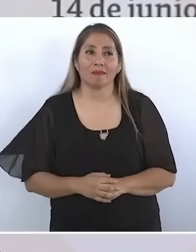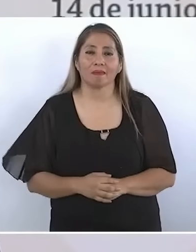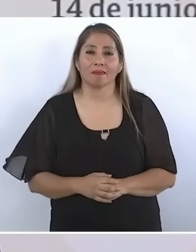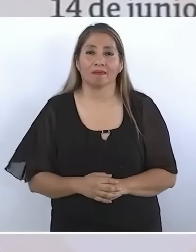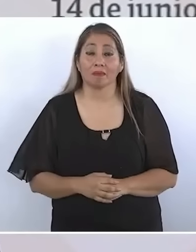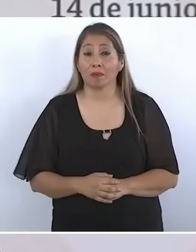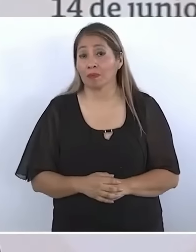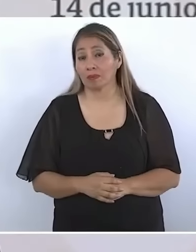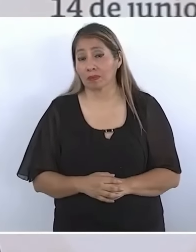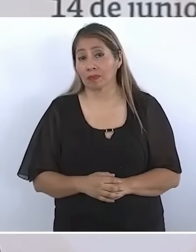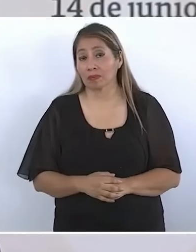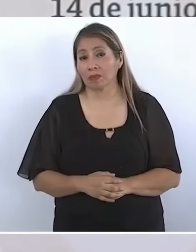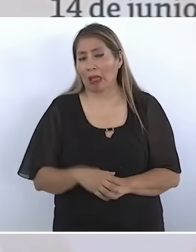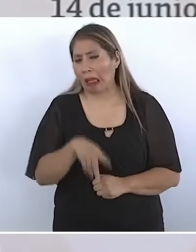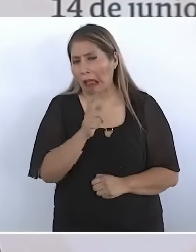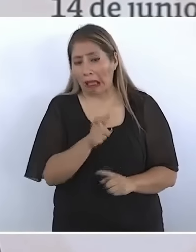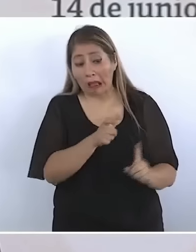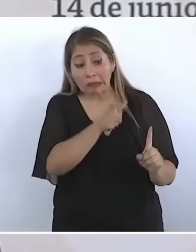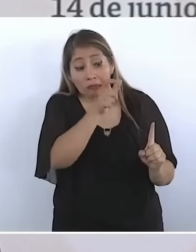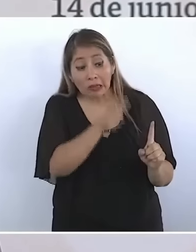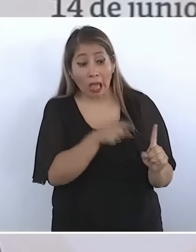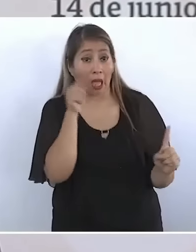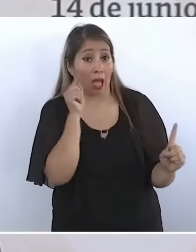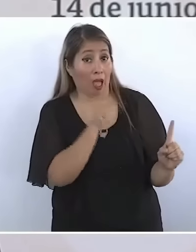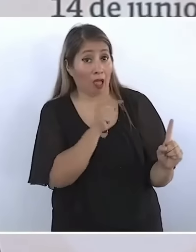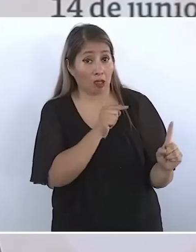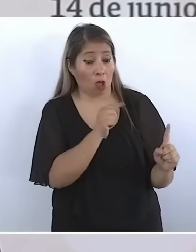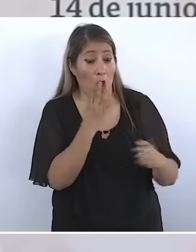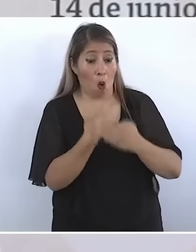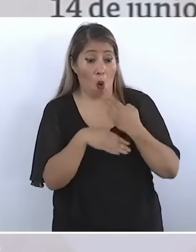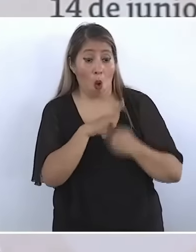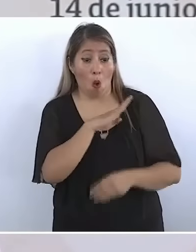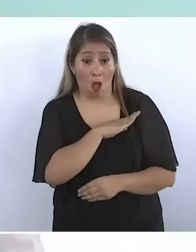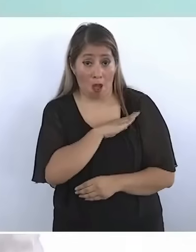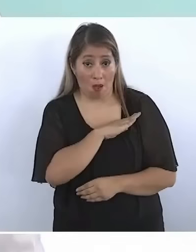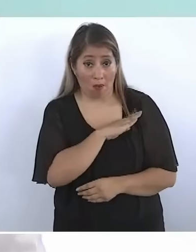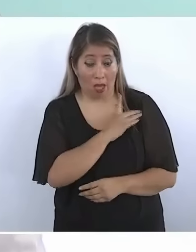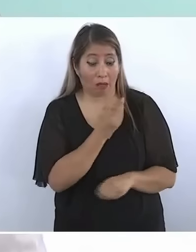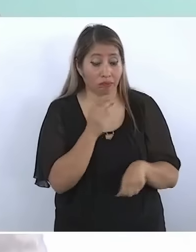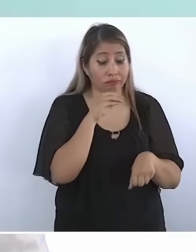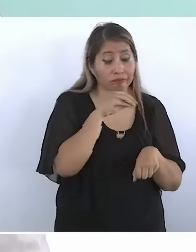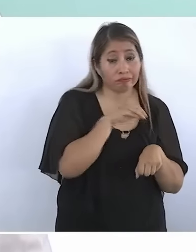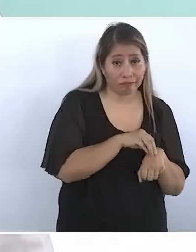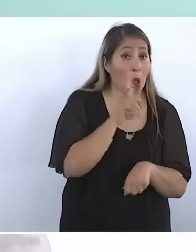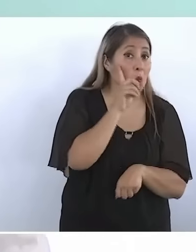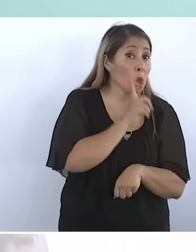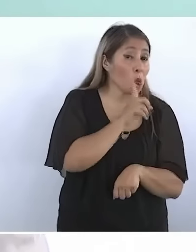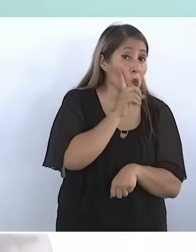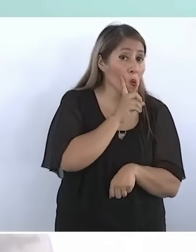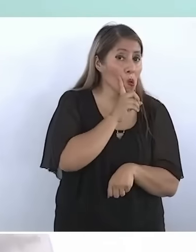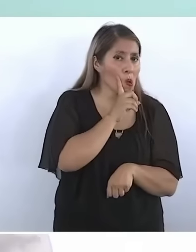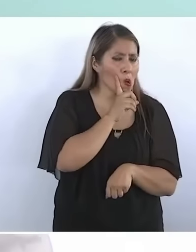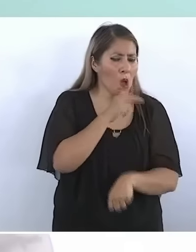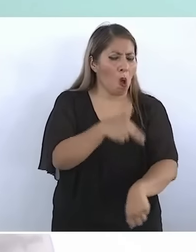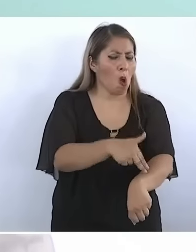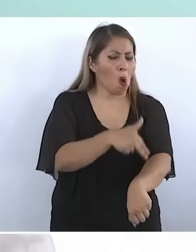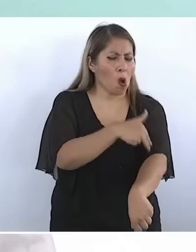Y eso es lo que tiene Claudia. Y agréguenle que es una mujer